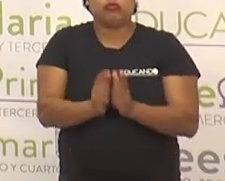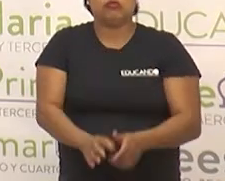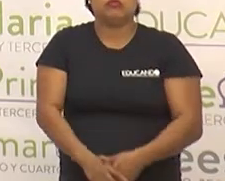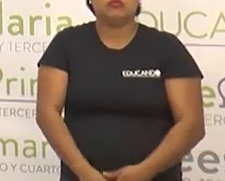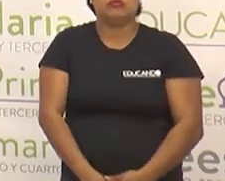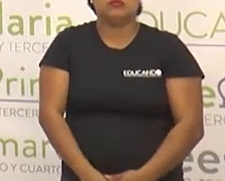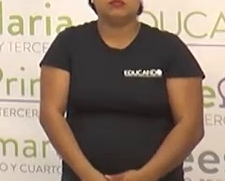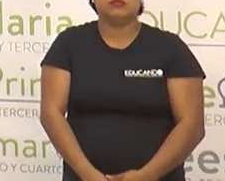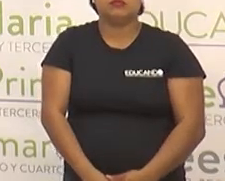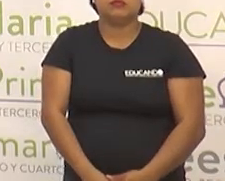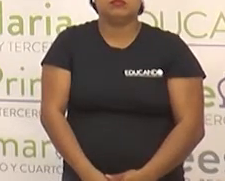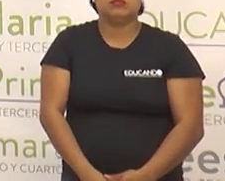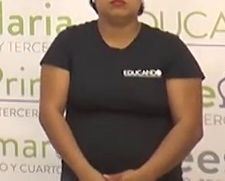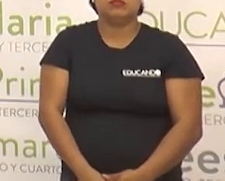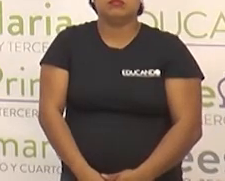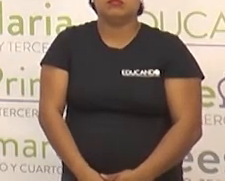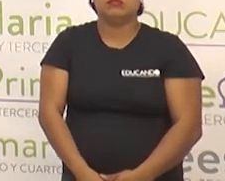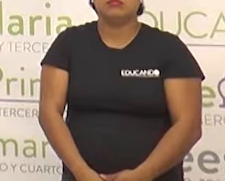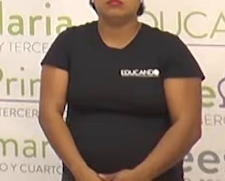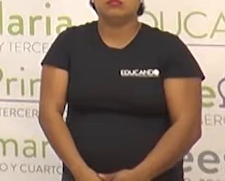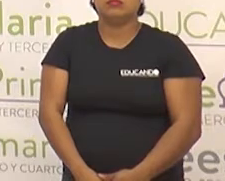grupos